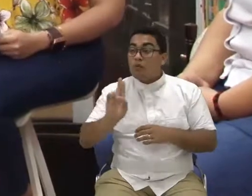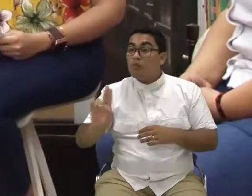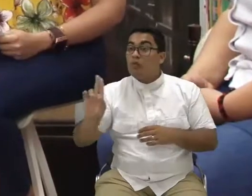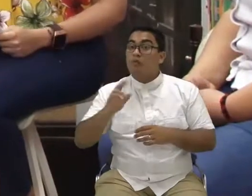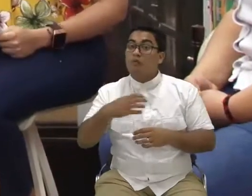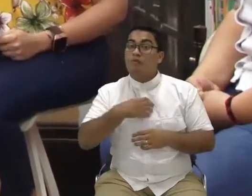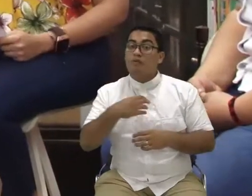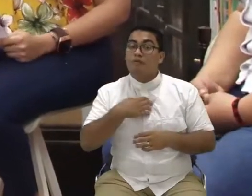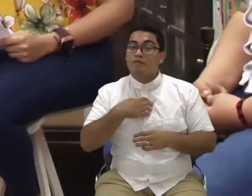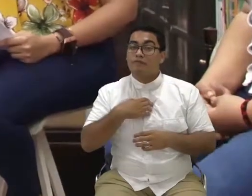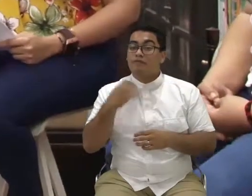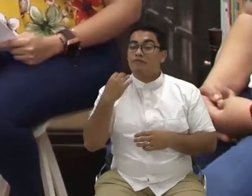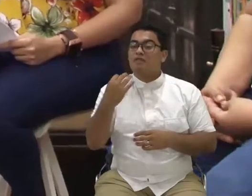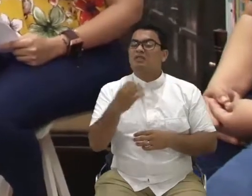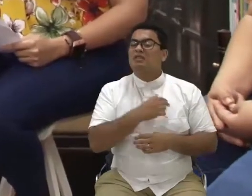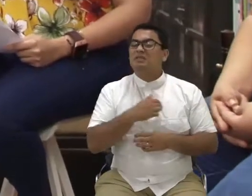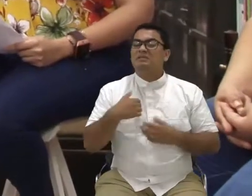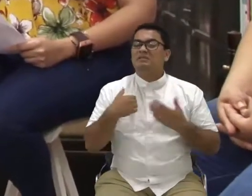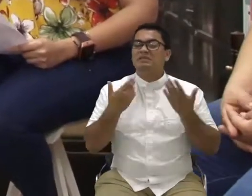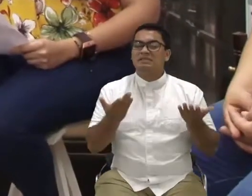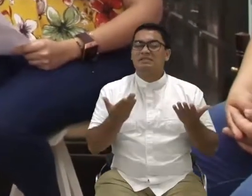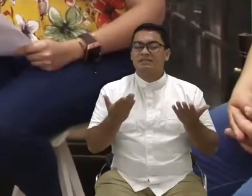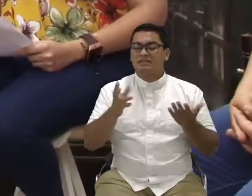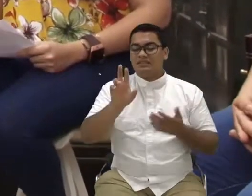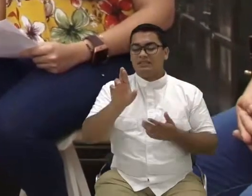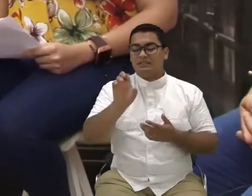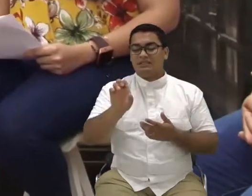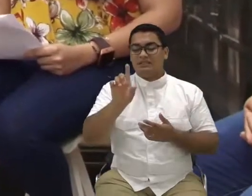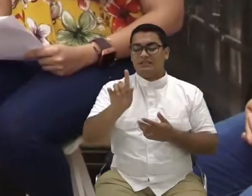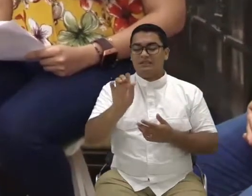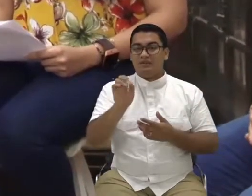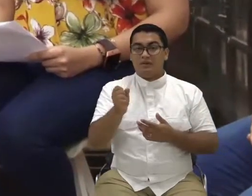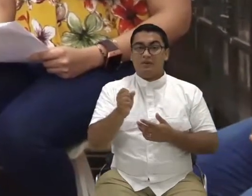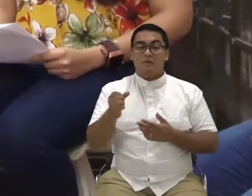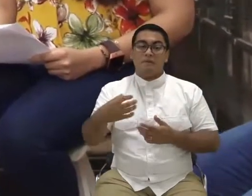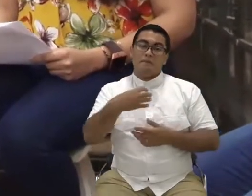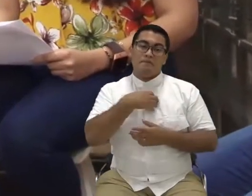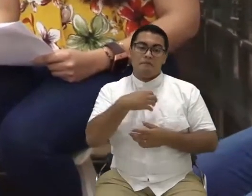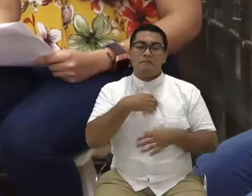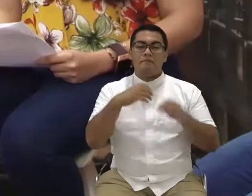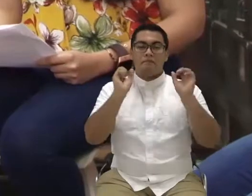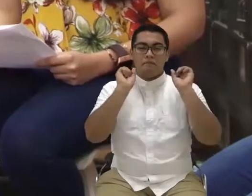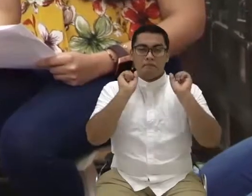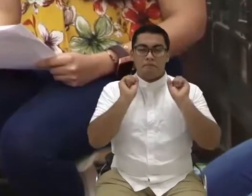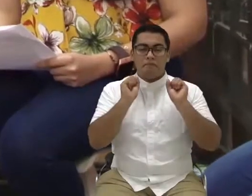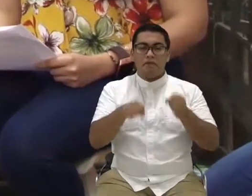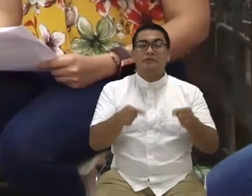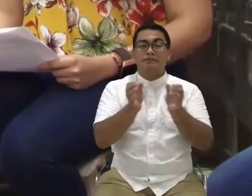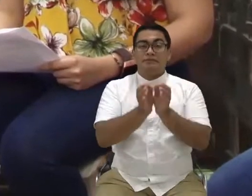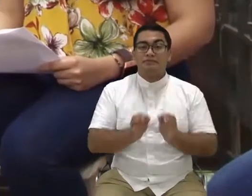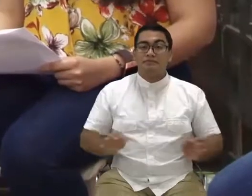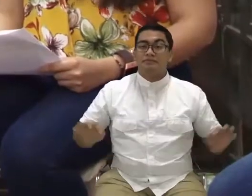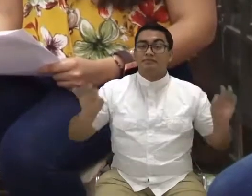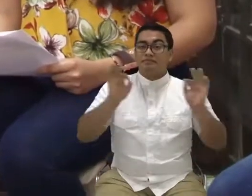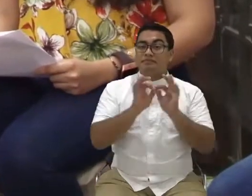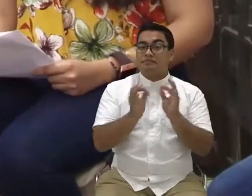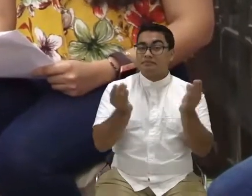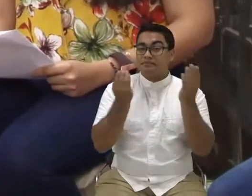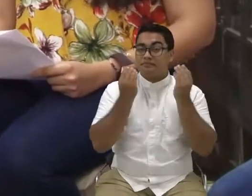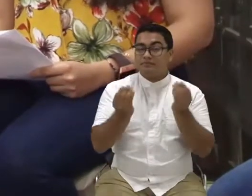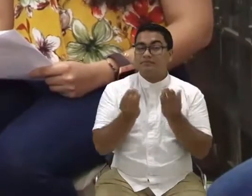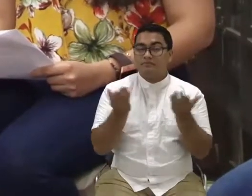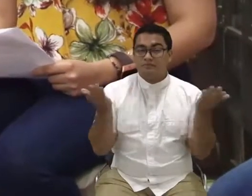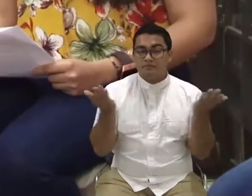de la UNE? Bueno, retos muchos, ¿verdad? Desafíos, pero creo que sobre todo oportunidades que tenemos en este momento. Creo que una de las cosas fundamentales